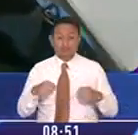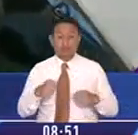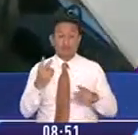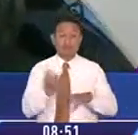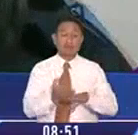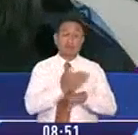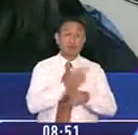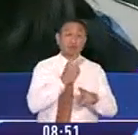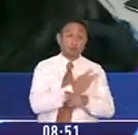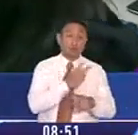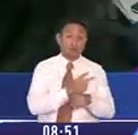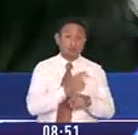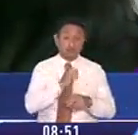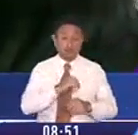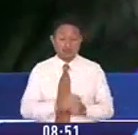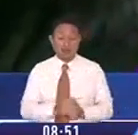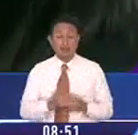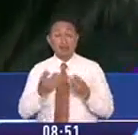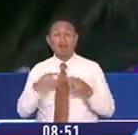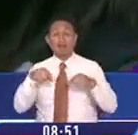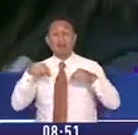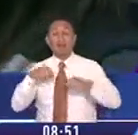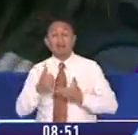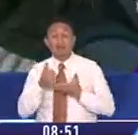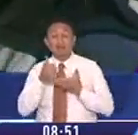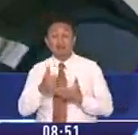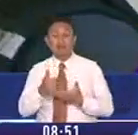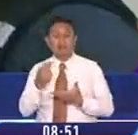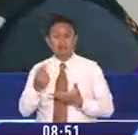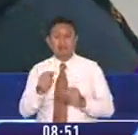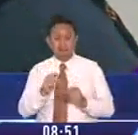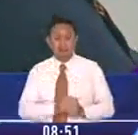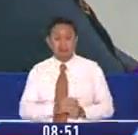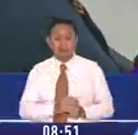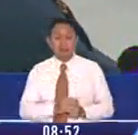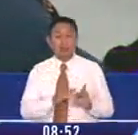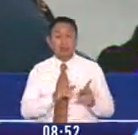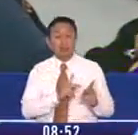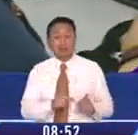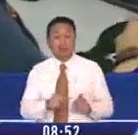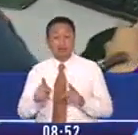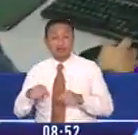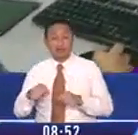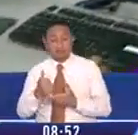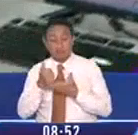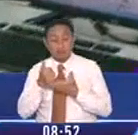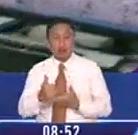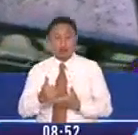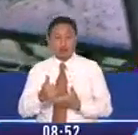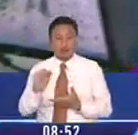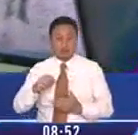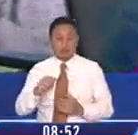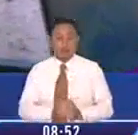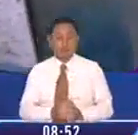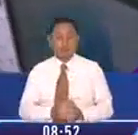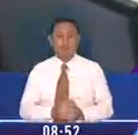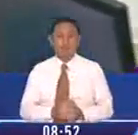prevención, mitigación, pero también temas de respuesta y preparación. Preparación para la respuesta, respuesta, pero también lo que es